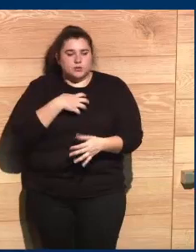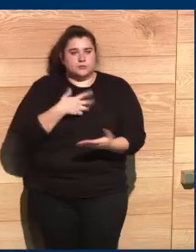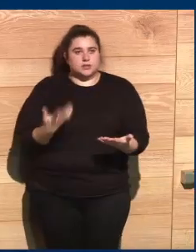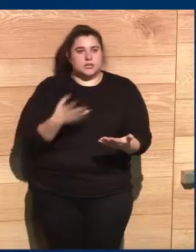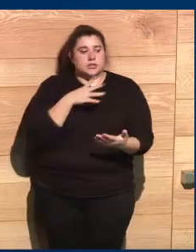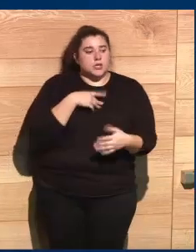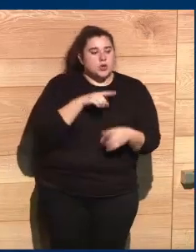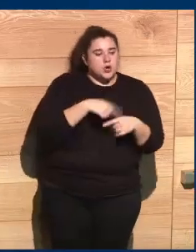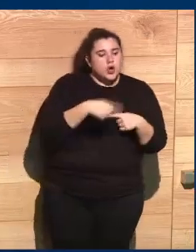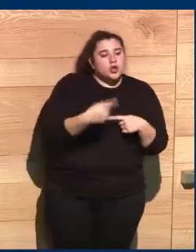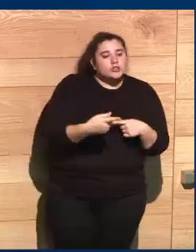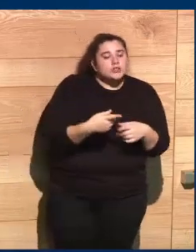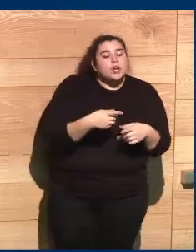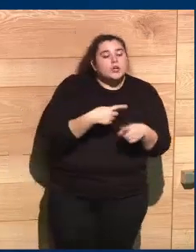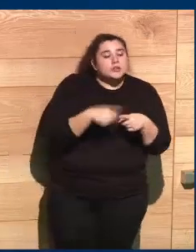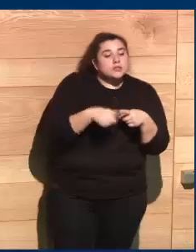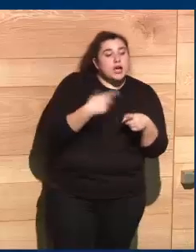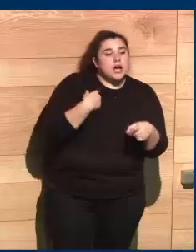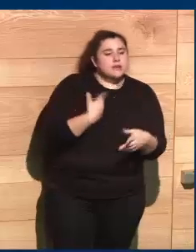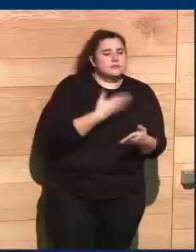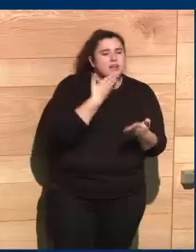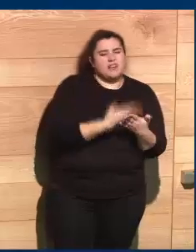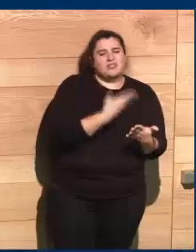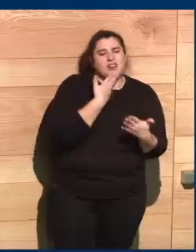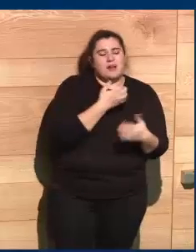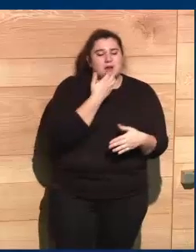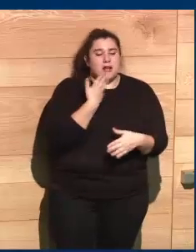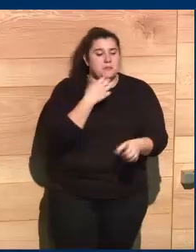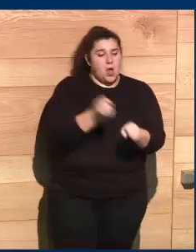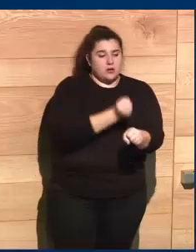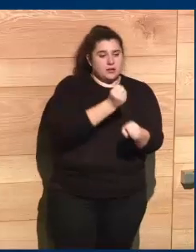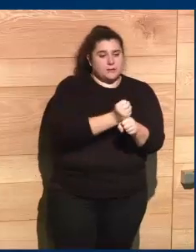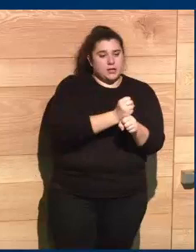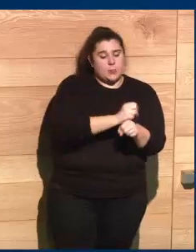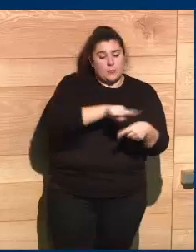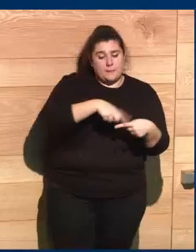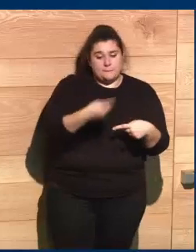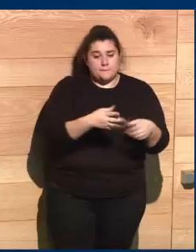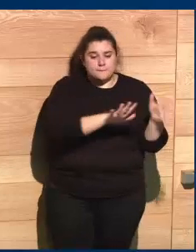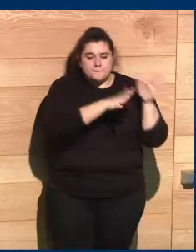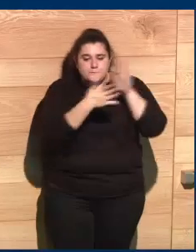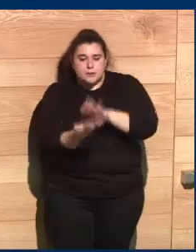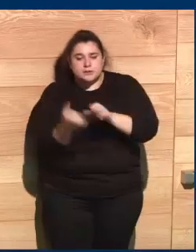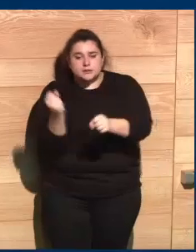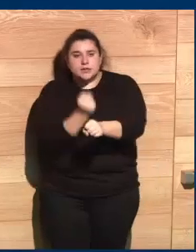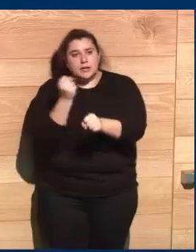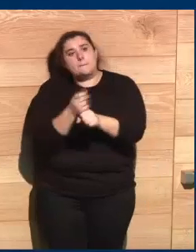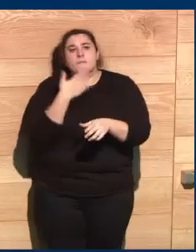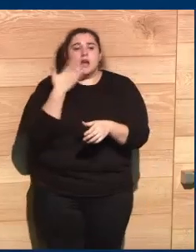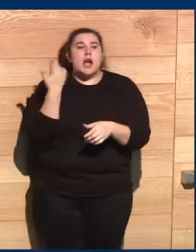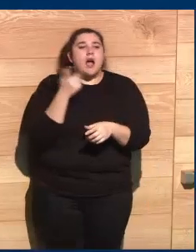cosas aburridas que no nos gustan, como trabajar, por qué no podemos convertirlas en un juego para que precisamente estos loops de